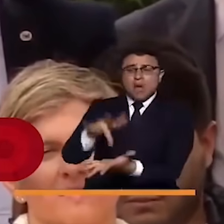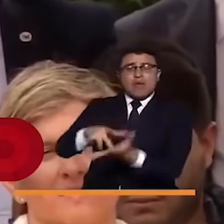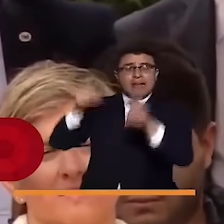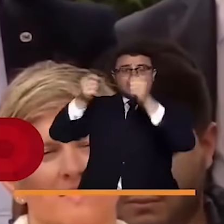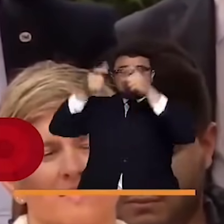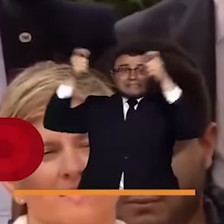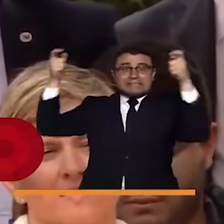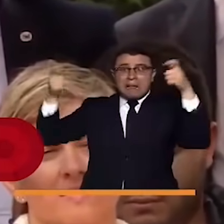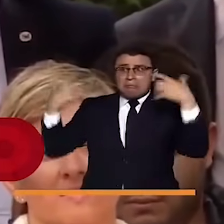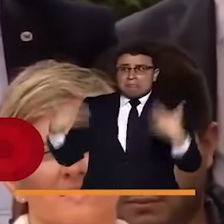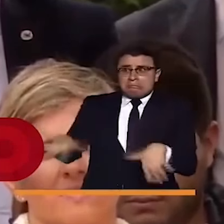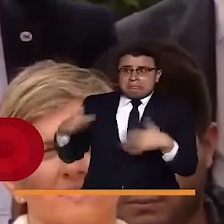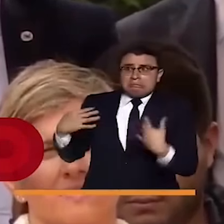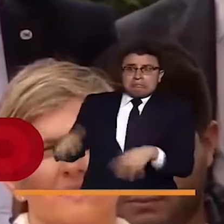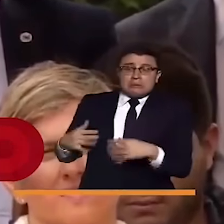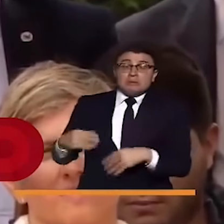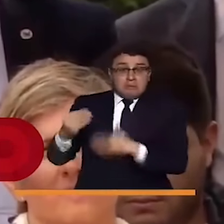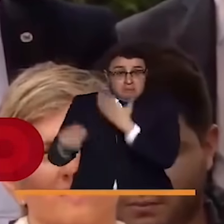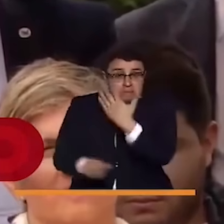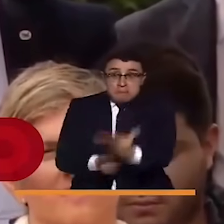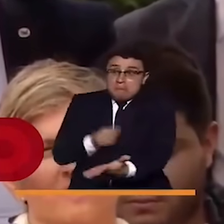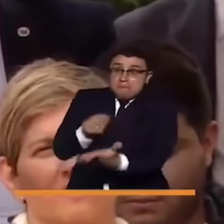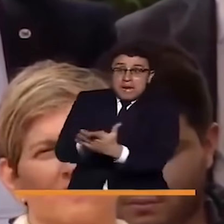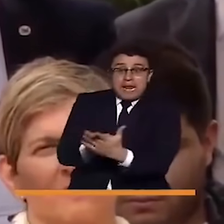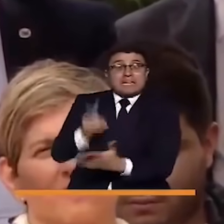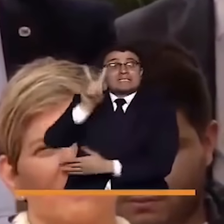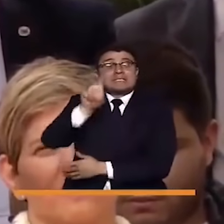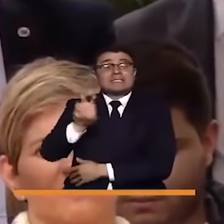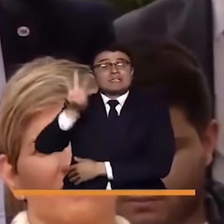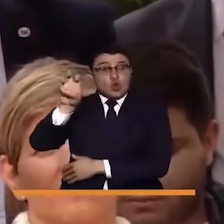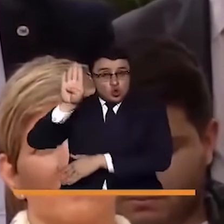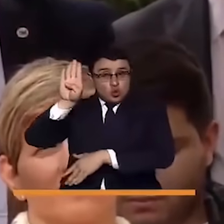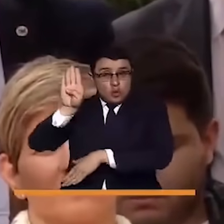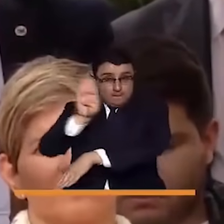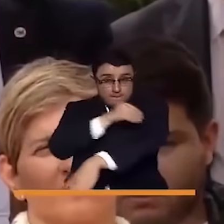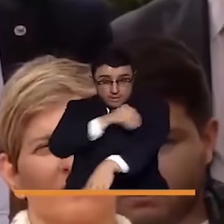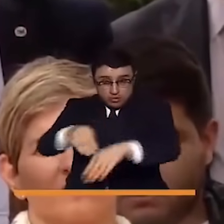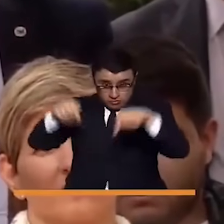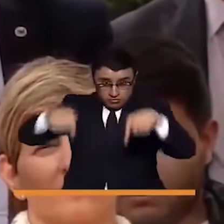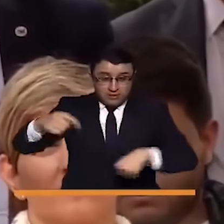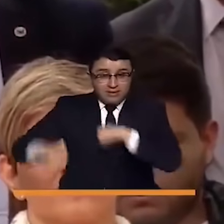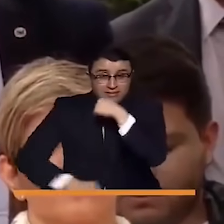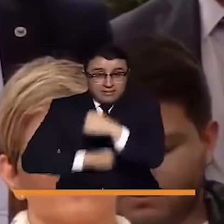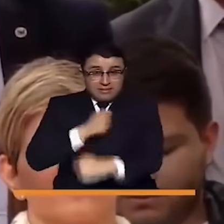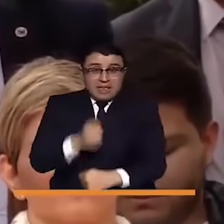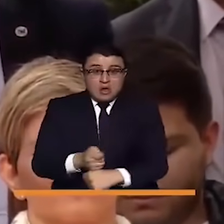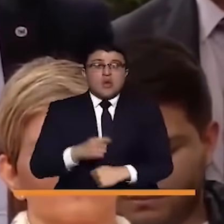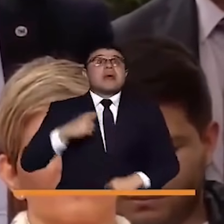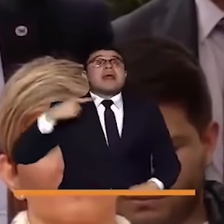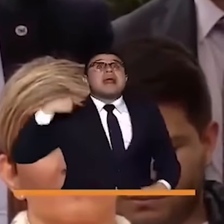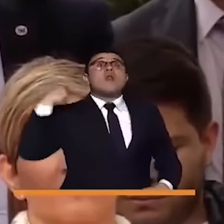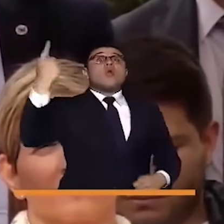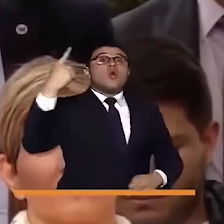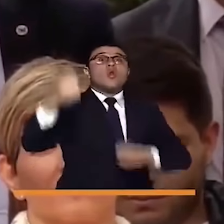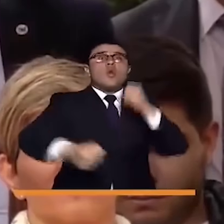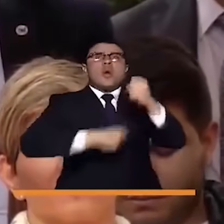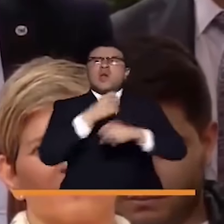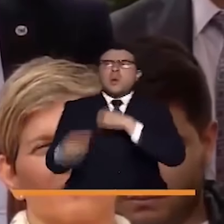saltará de pagar 78 billones este año a pagar el año